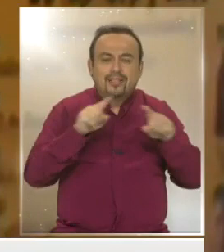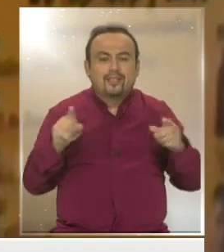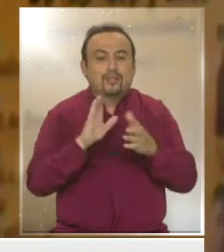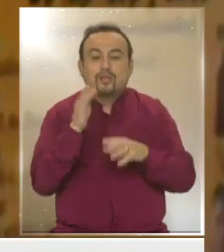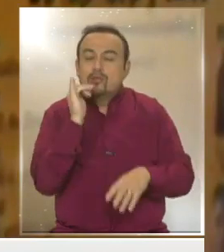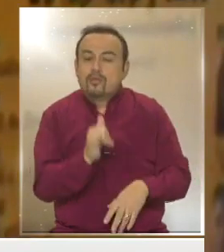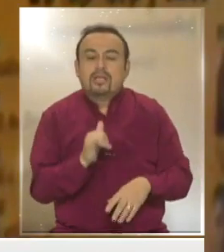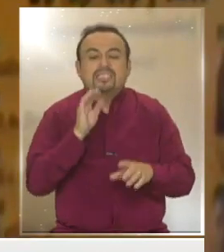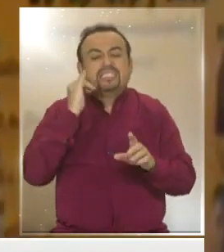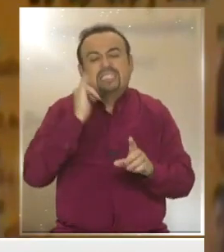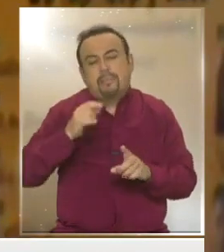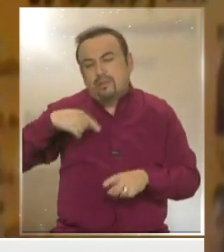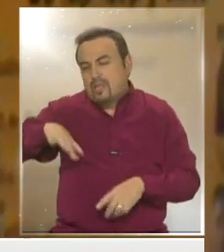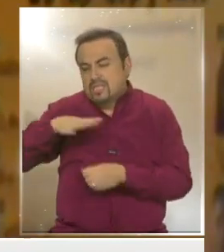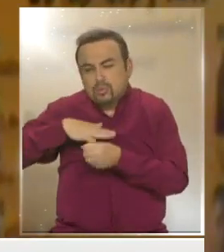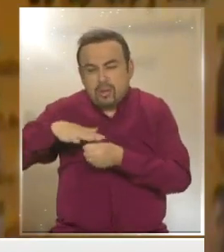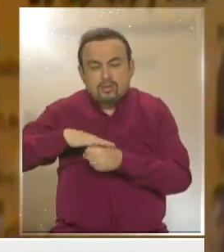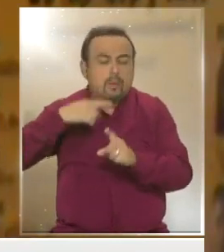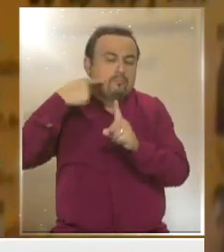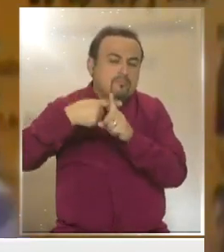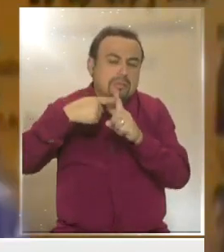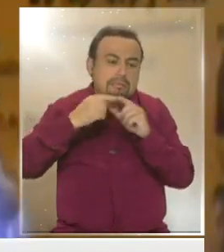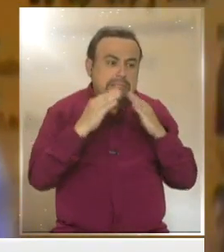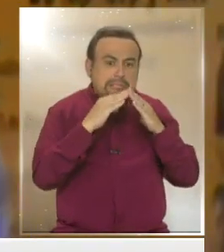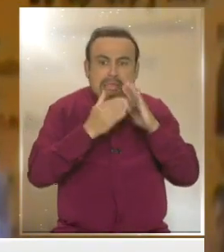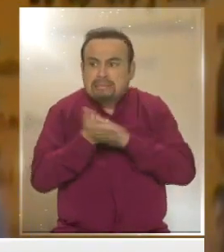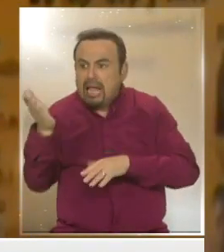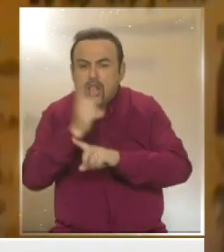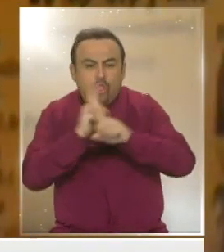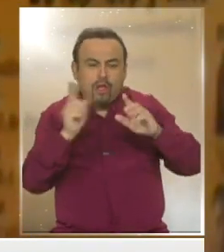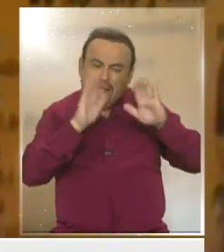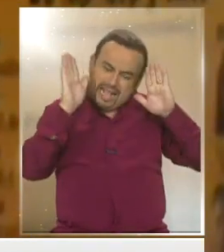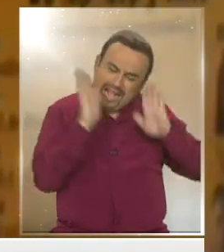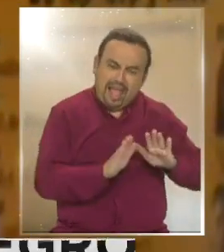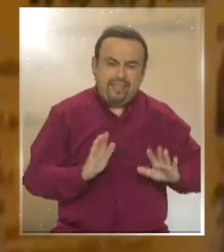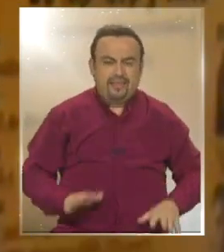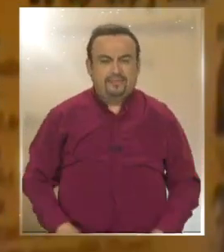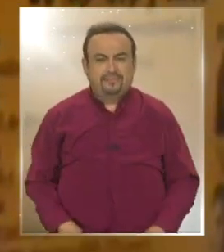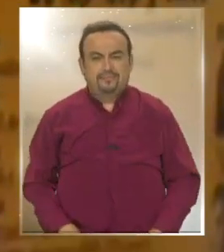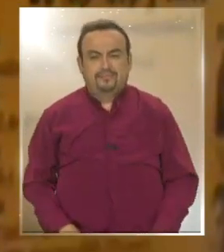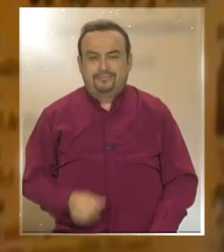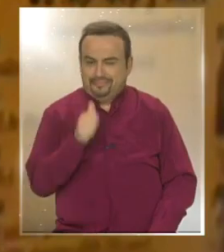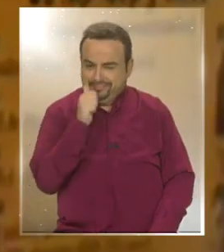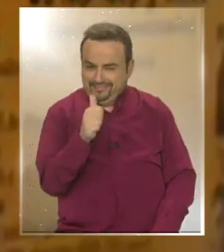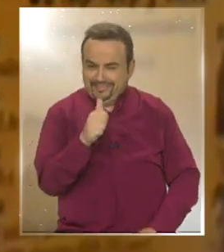y de buscarle el lado positivo a esto y no salgan por nada a la calle.